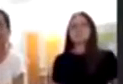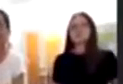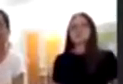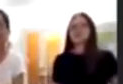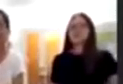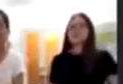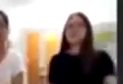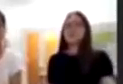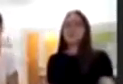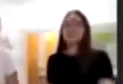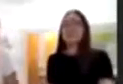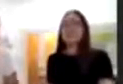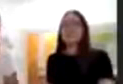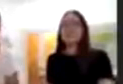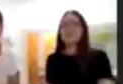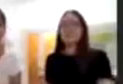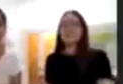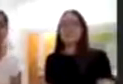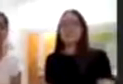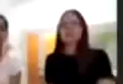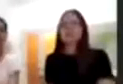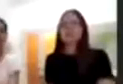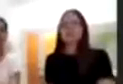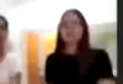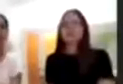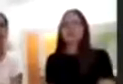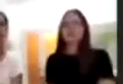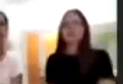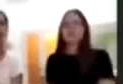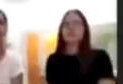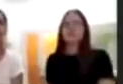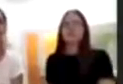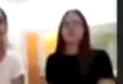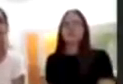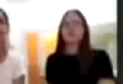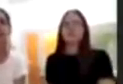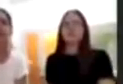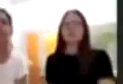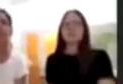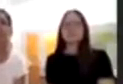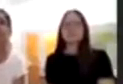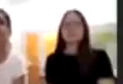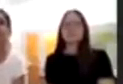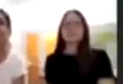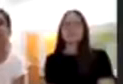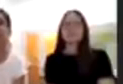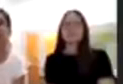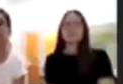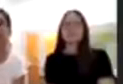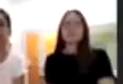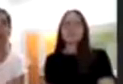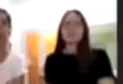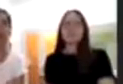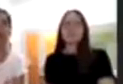y corredores. En eso se basa la propuesta de infraestructura verde, identificar estos elementos en